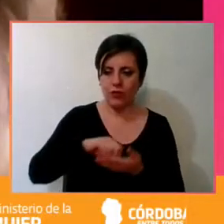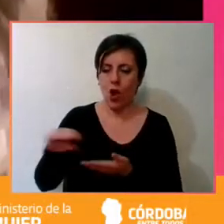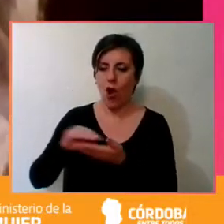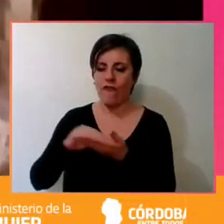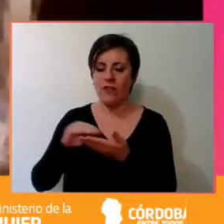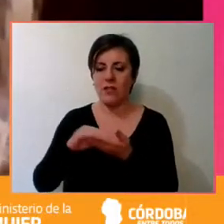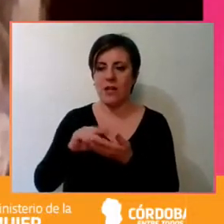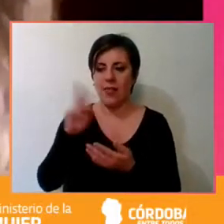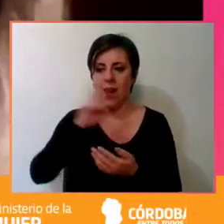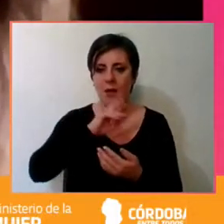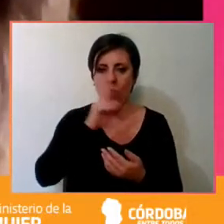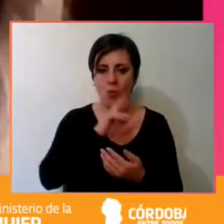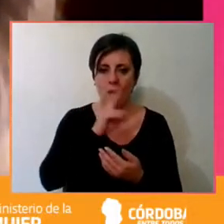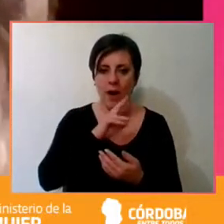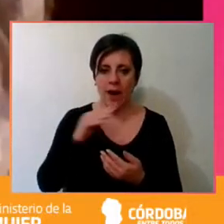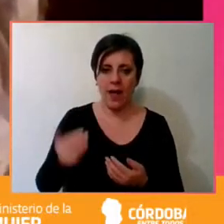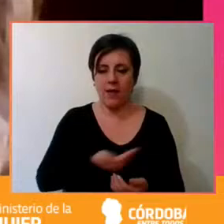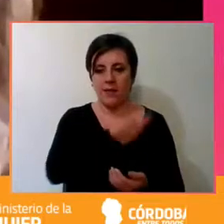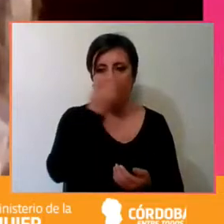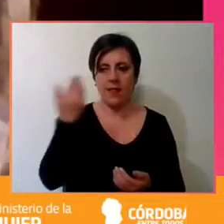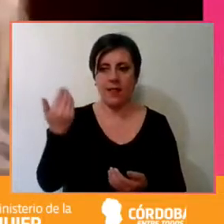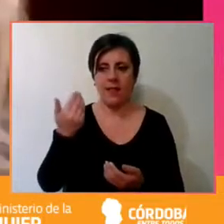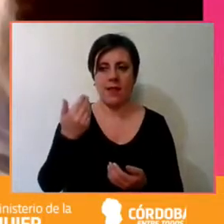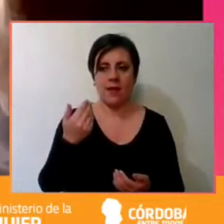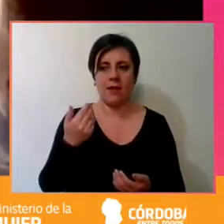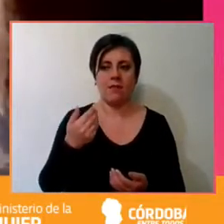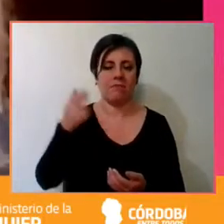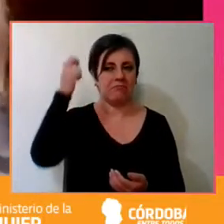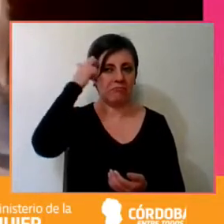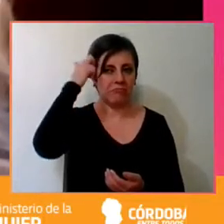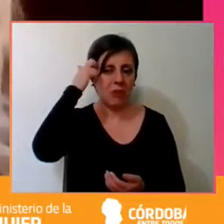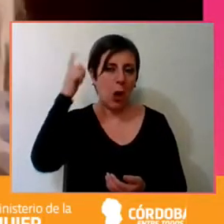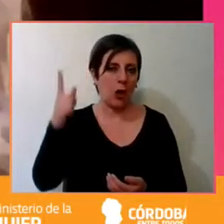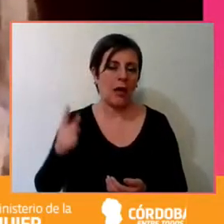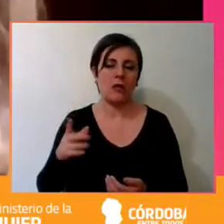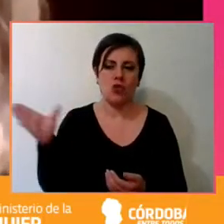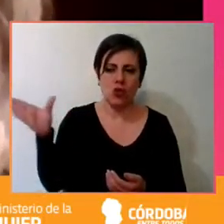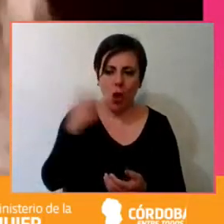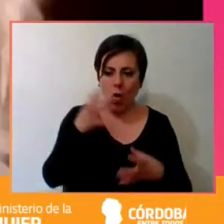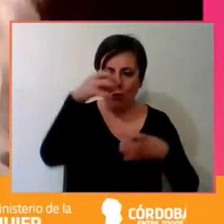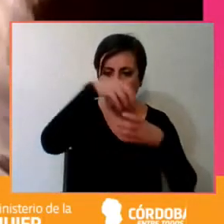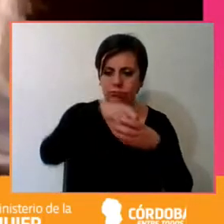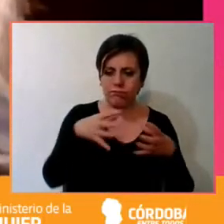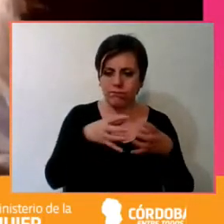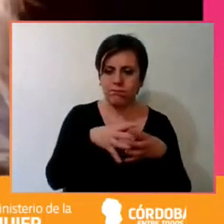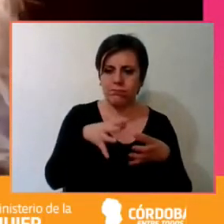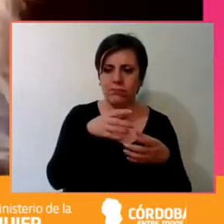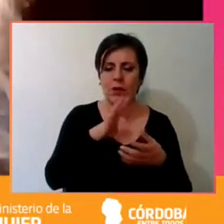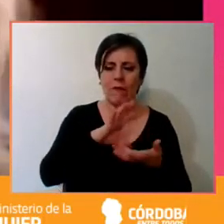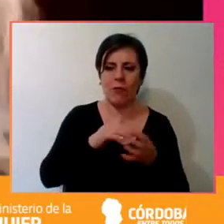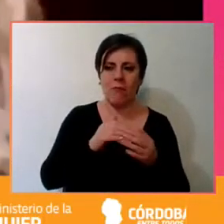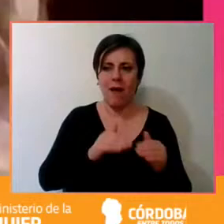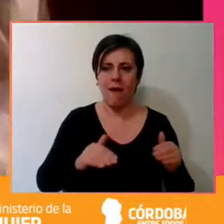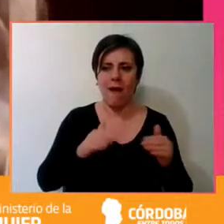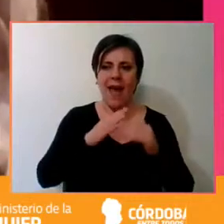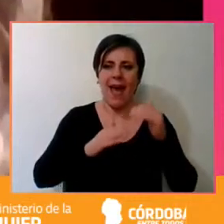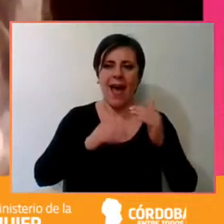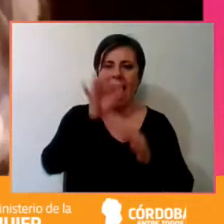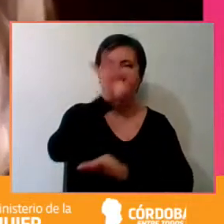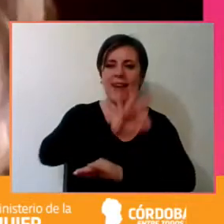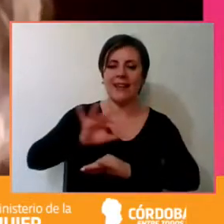de la mujer de la Asamblea Legislativa, los parlamentos, todo esto constituye una arquitectura de igualdad